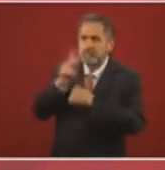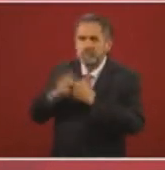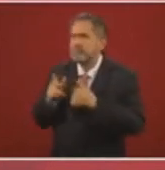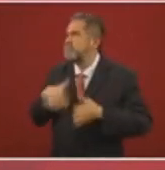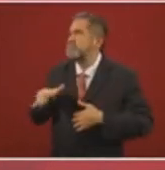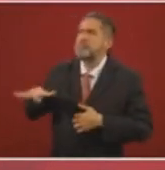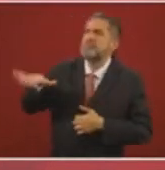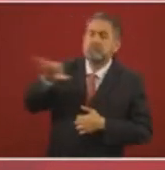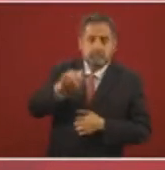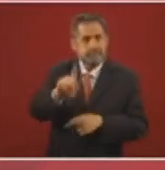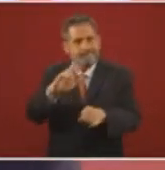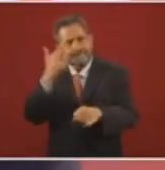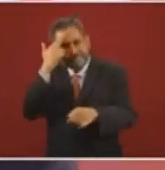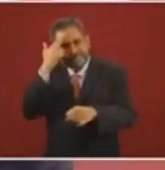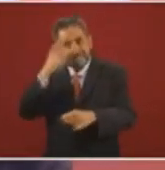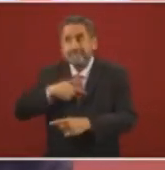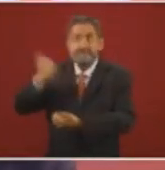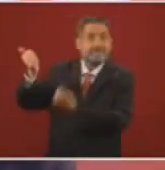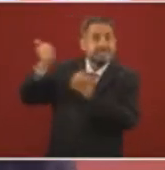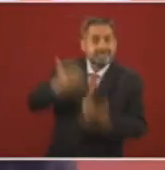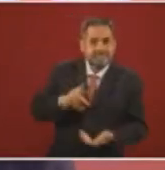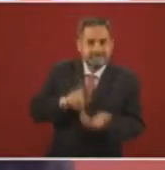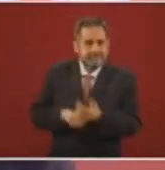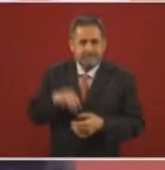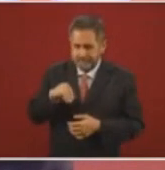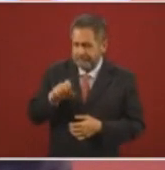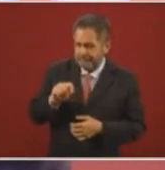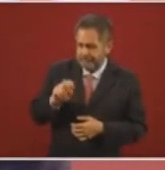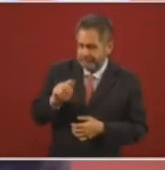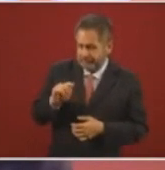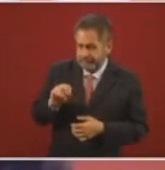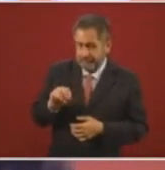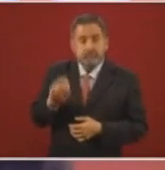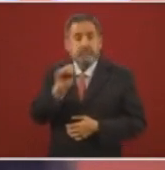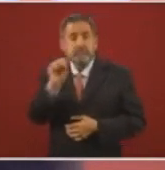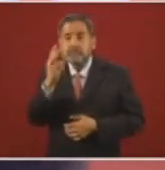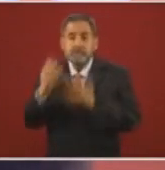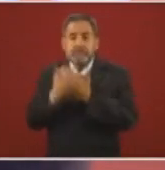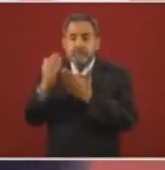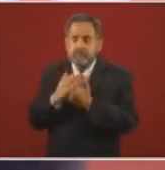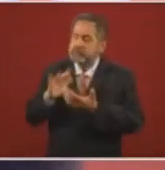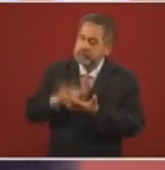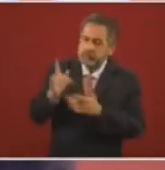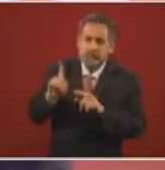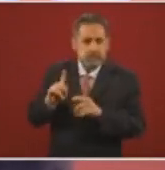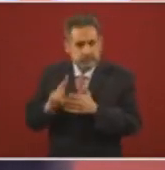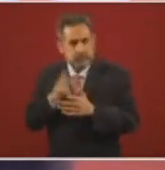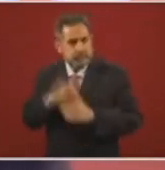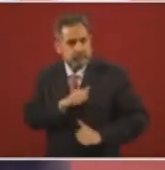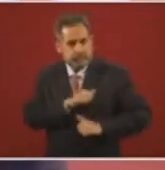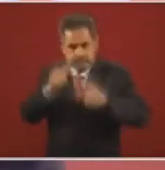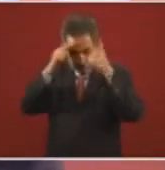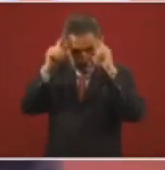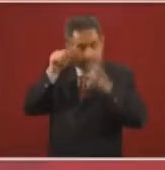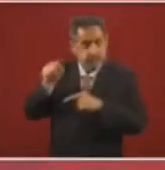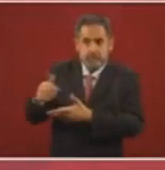afuera quizás recordarán que recibimos el metrotexato un sábado a las 3 de la mañana y agradezco nuevamente a la armada de méxico y la